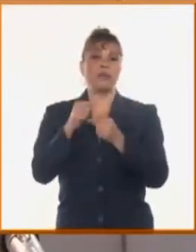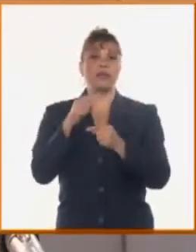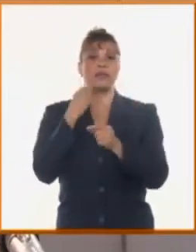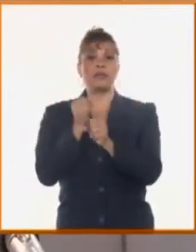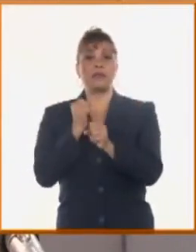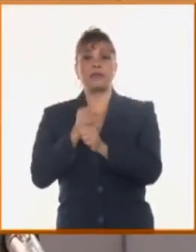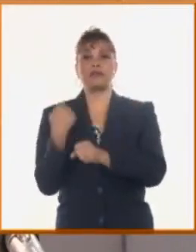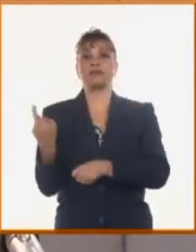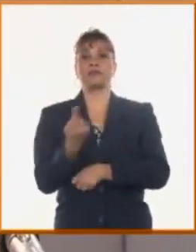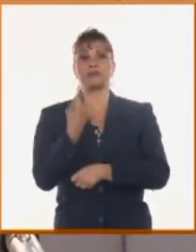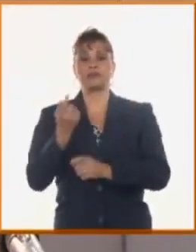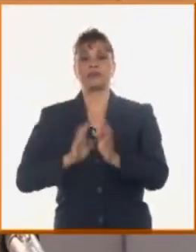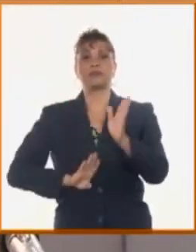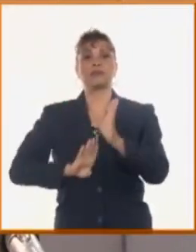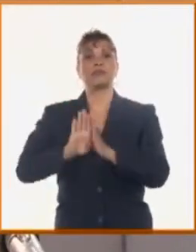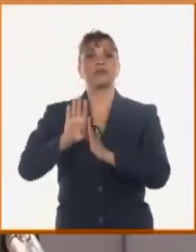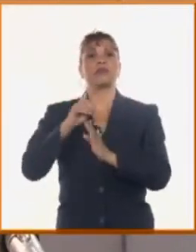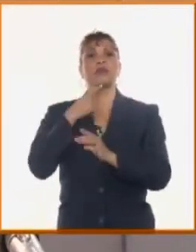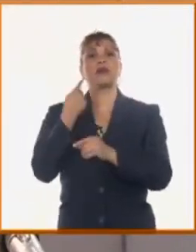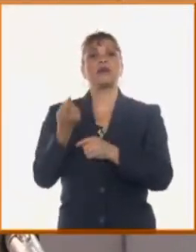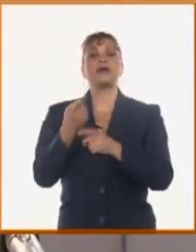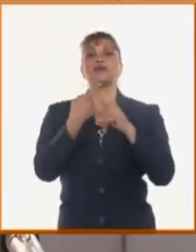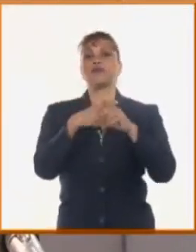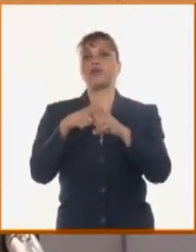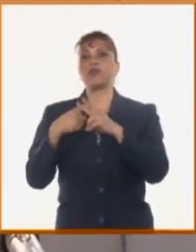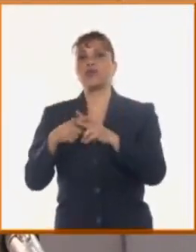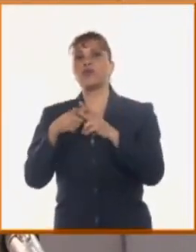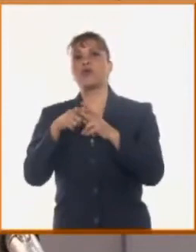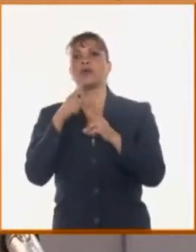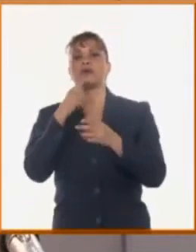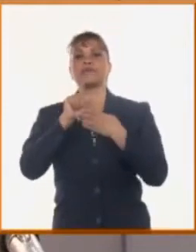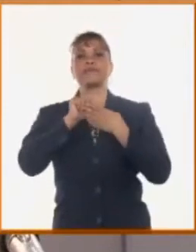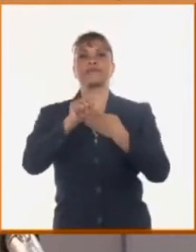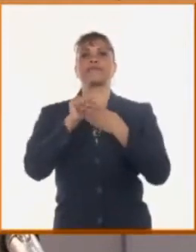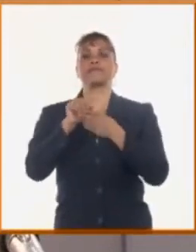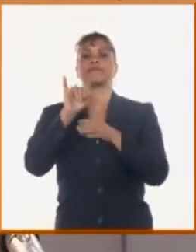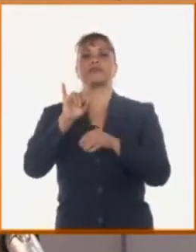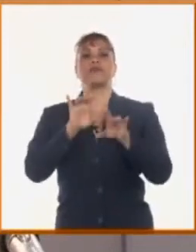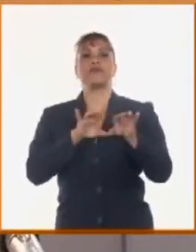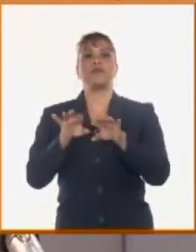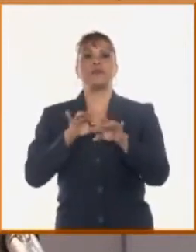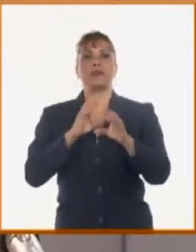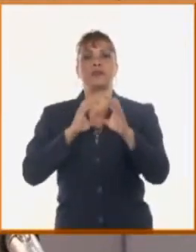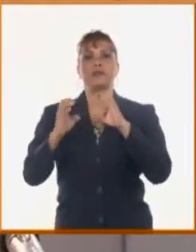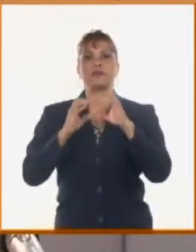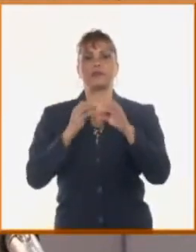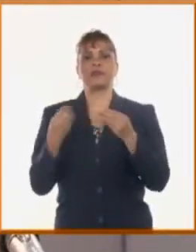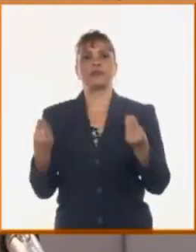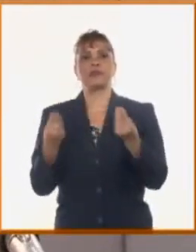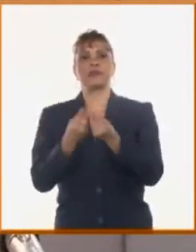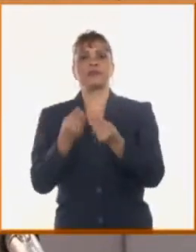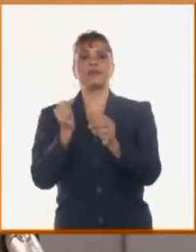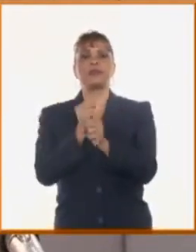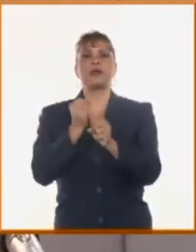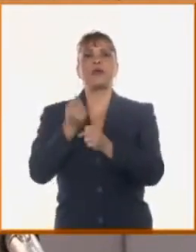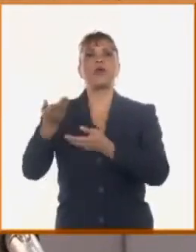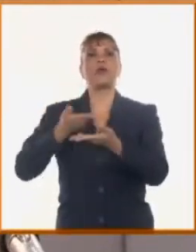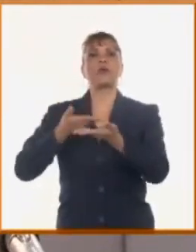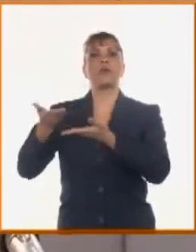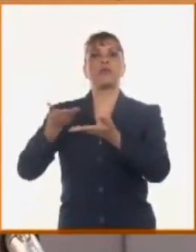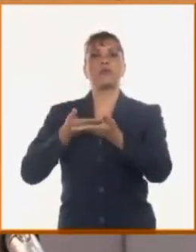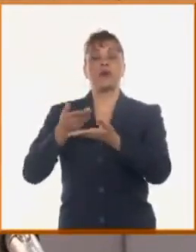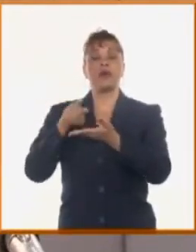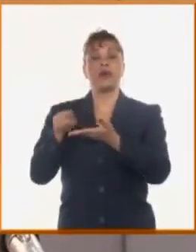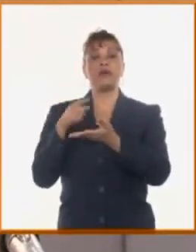desarrollo desde las soluciones y servicios informáticos y comunicaciones acompañado a la actividad comercial nos ha podido dar un